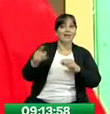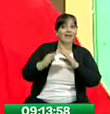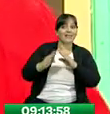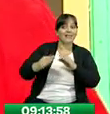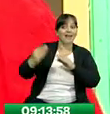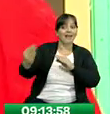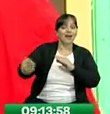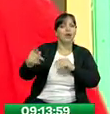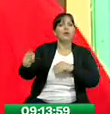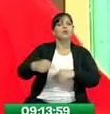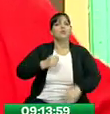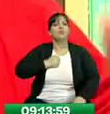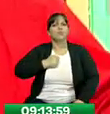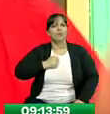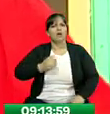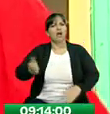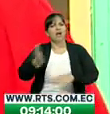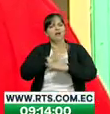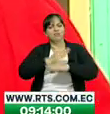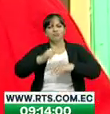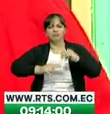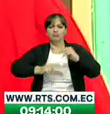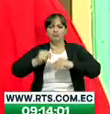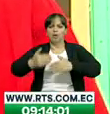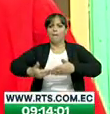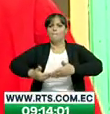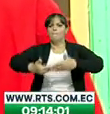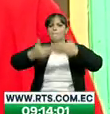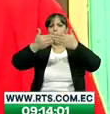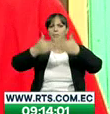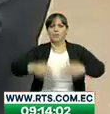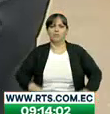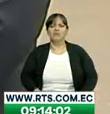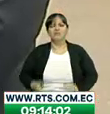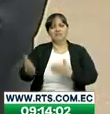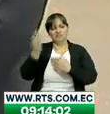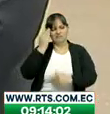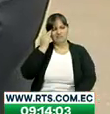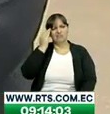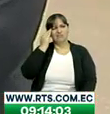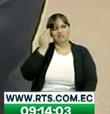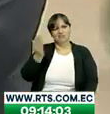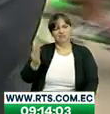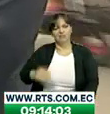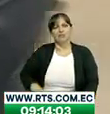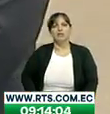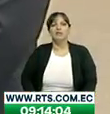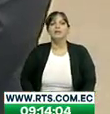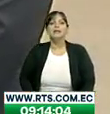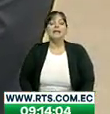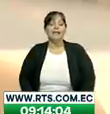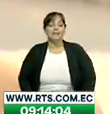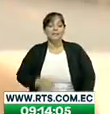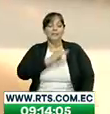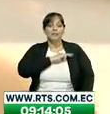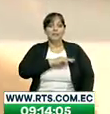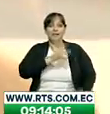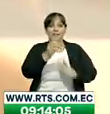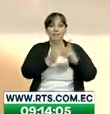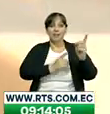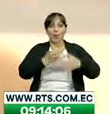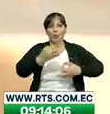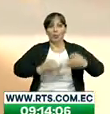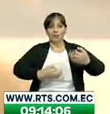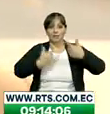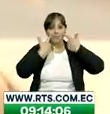pared luego pues dejó ahí igual se meten igual se meten para eso la dirección de justicia y vigilancia del cabildo portillo